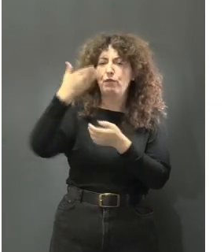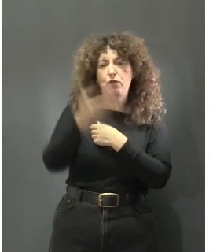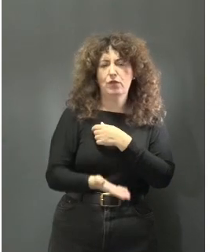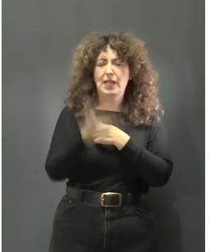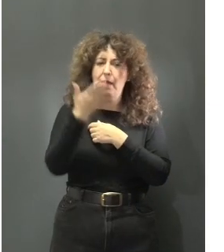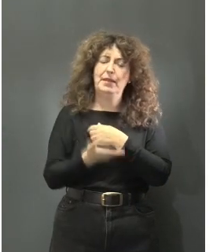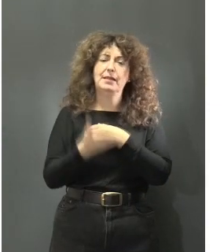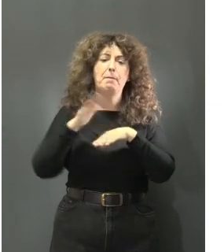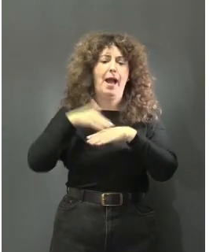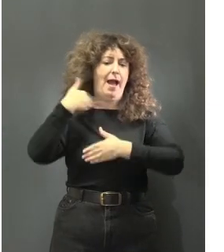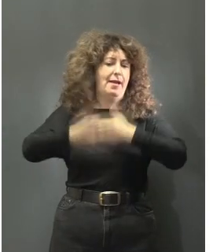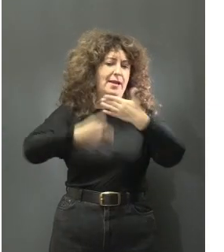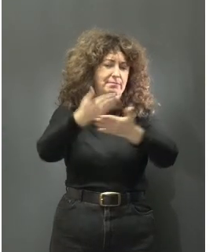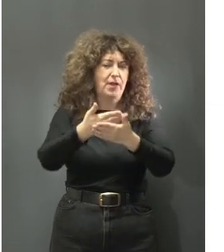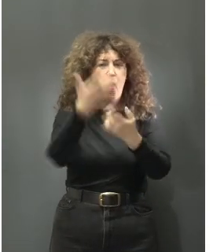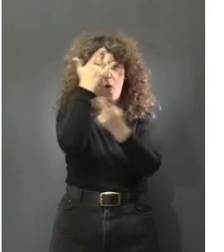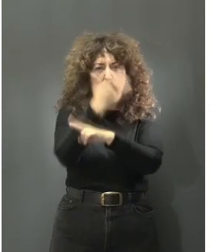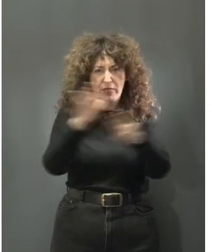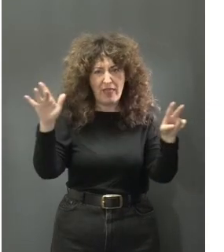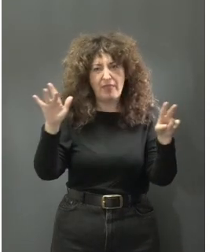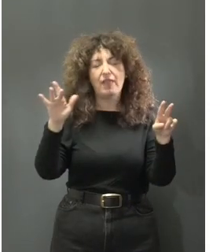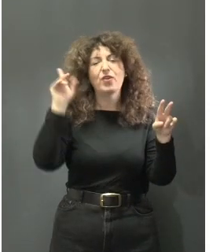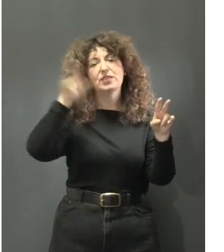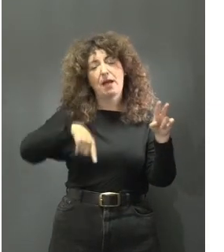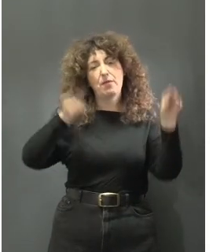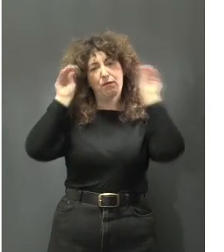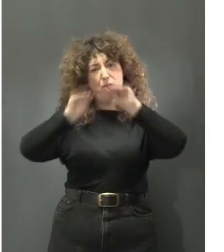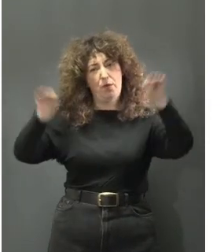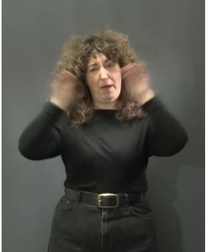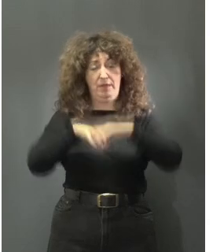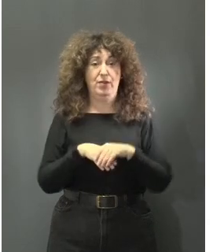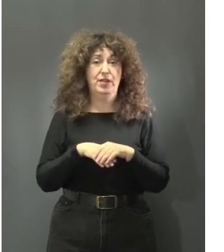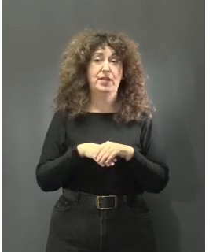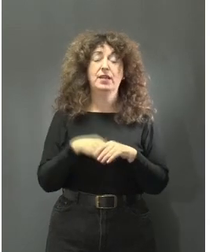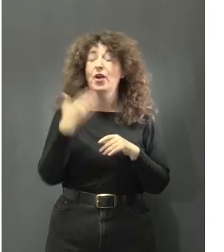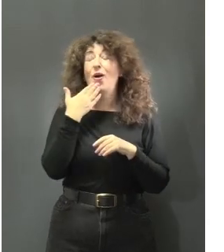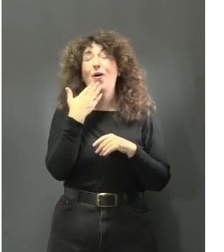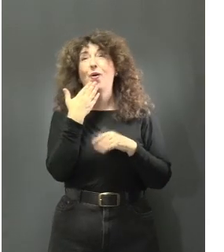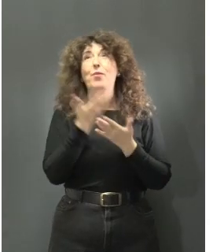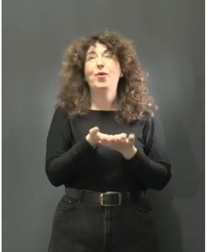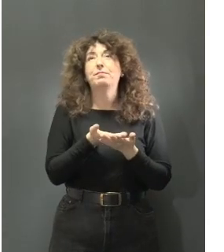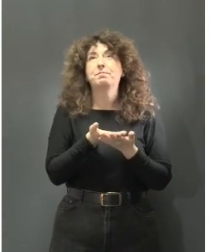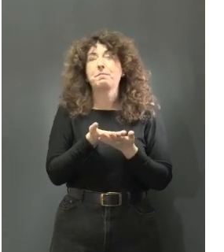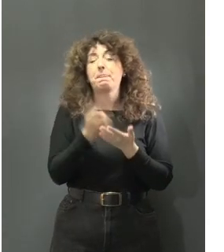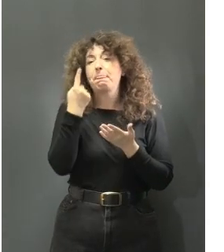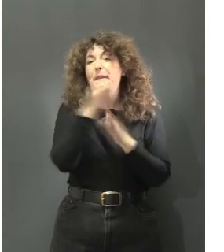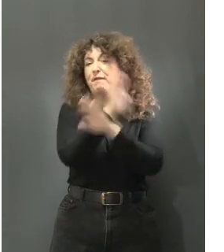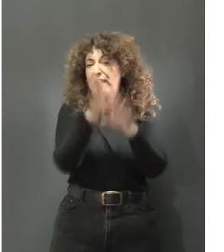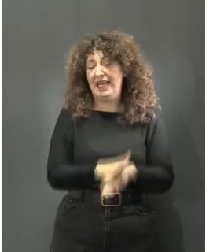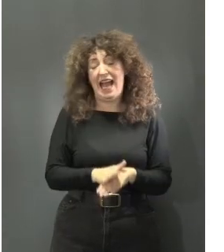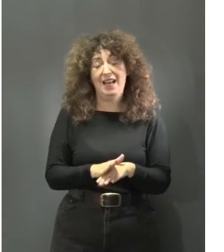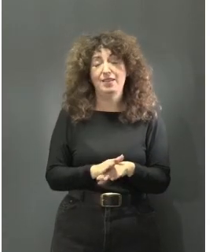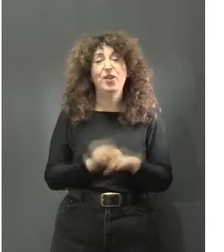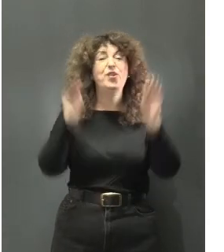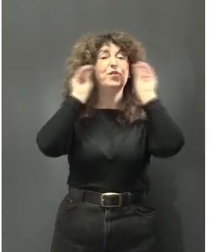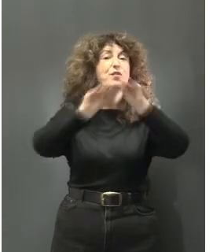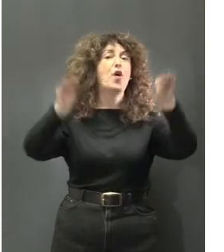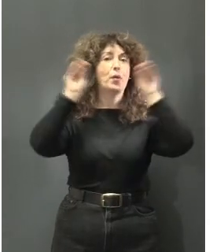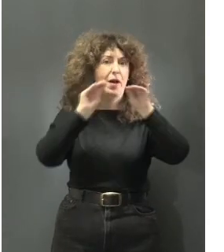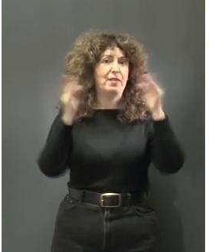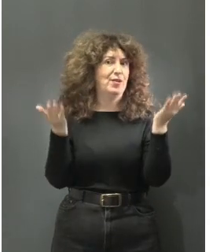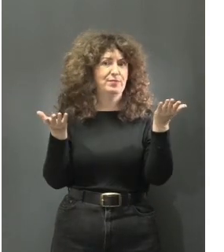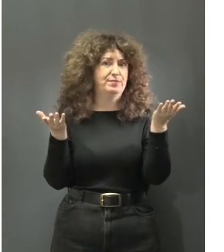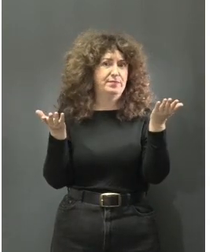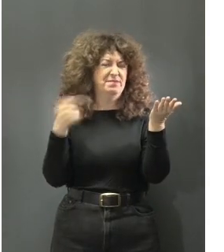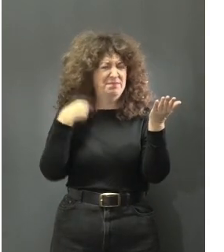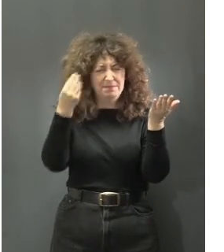podamos llevar a cabo la concienciación y la formación, que sería como el punto final, ¿no? Esa formación que yo lo he visto, vamos,